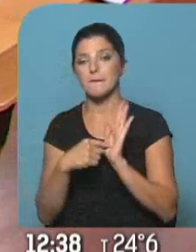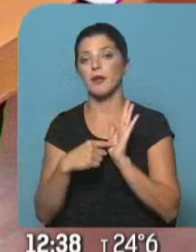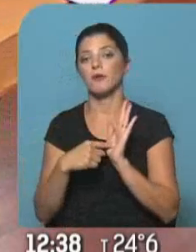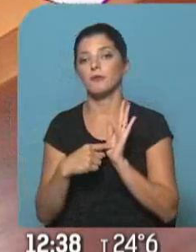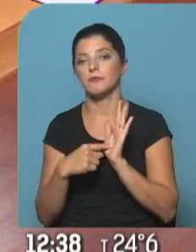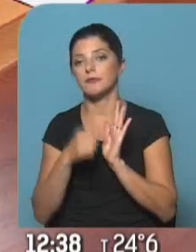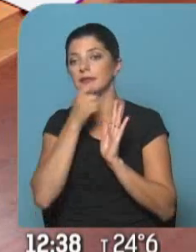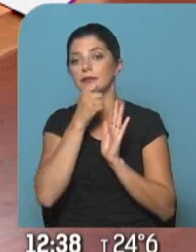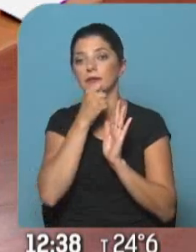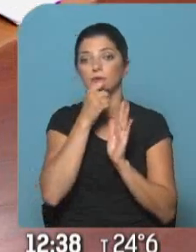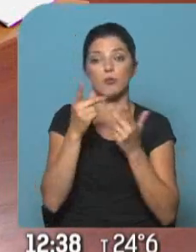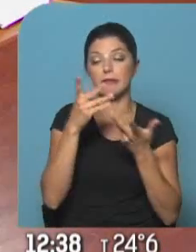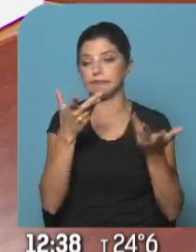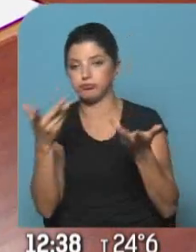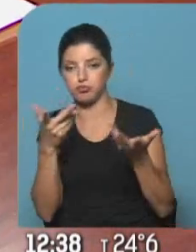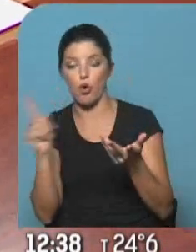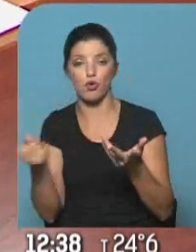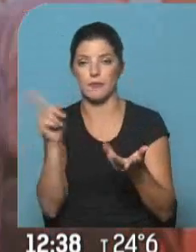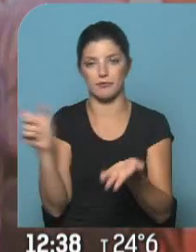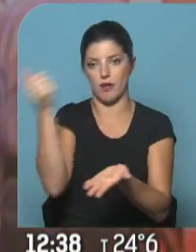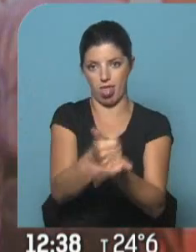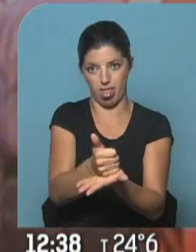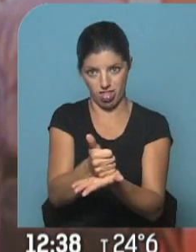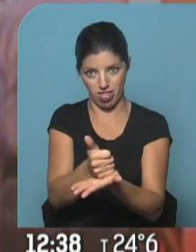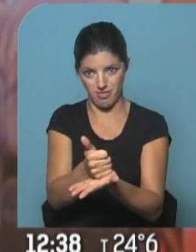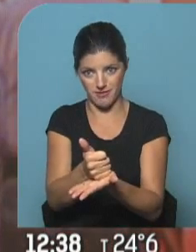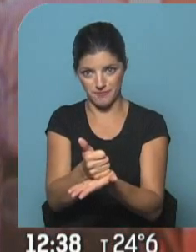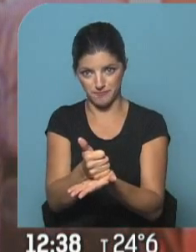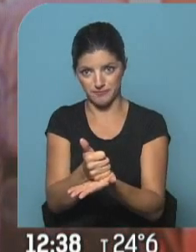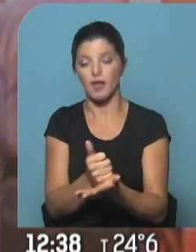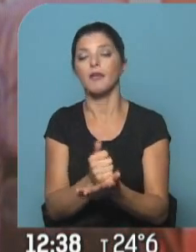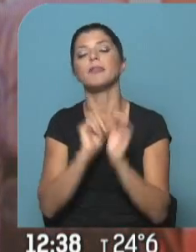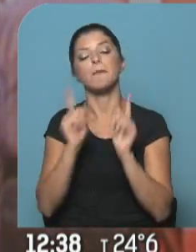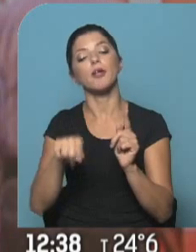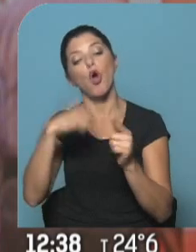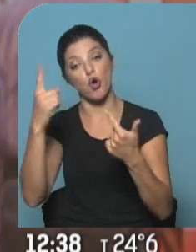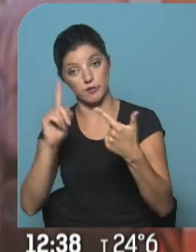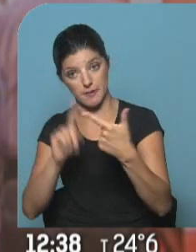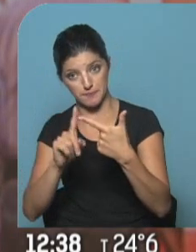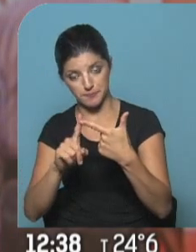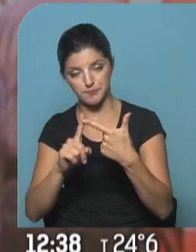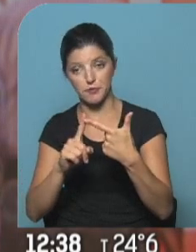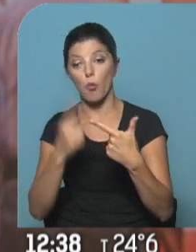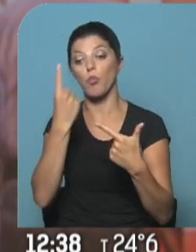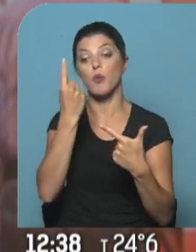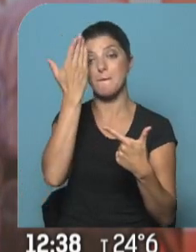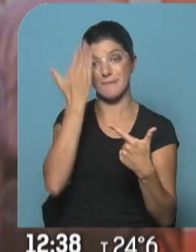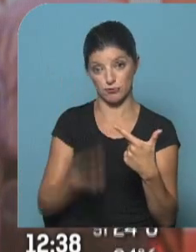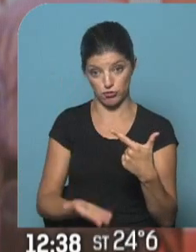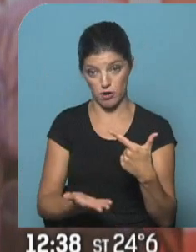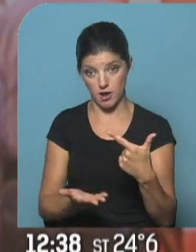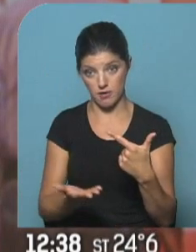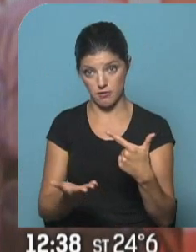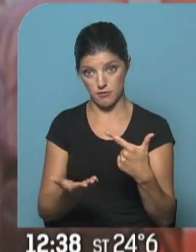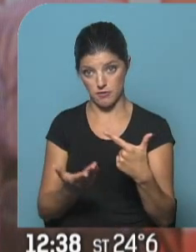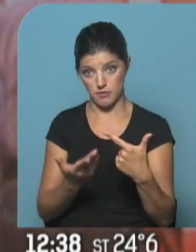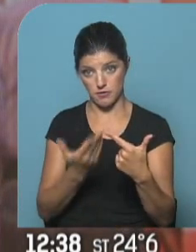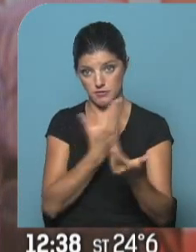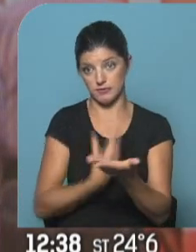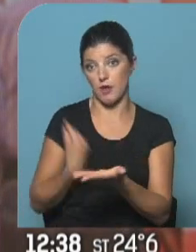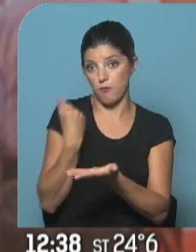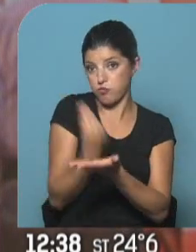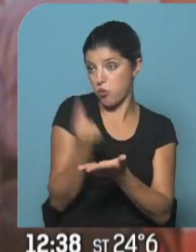alguien lo ocupa. En política electoral esto se ve muy claro. Y hay otra ley en política, que es cuando un sucesor llega al poder ungido